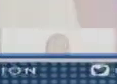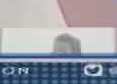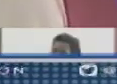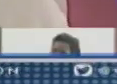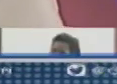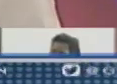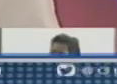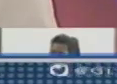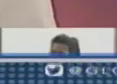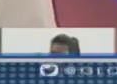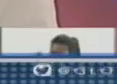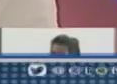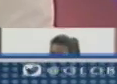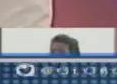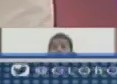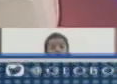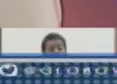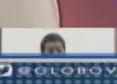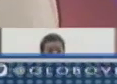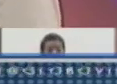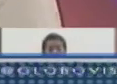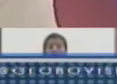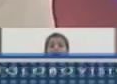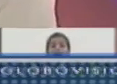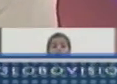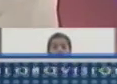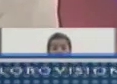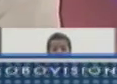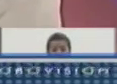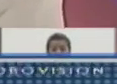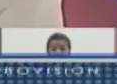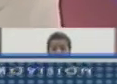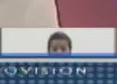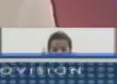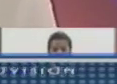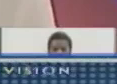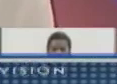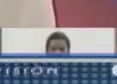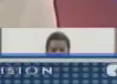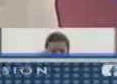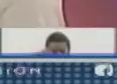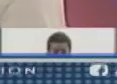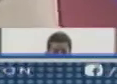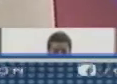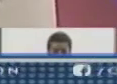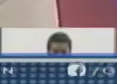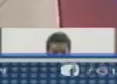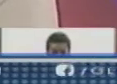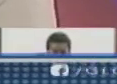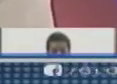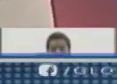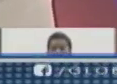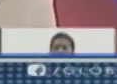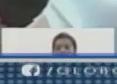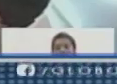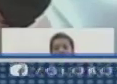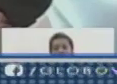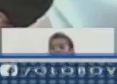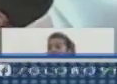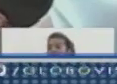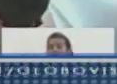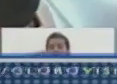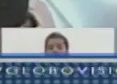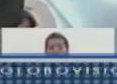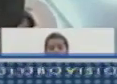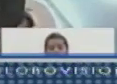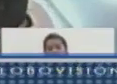esas escuelas y están priorizando las escuelas que están alrededor de las 1.500 bases de misiones en principio, porque son los lugares donde hay mayor dificultad, mayor